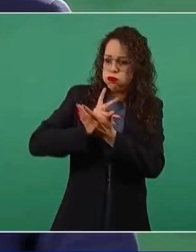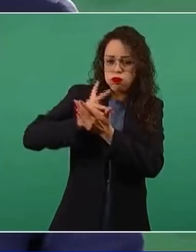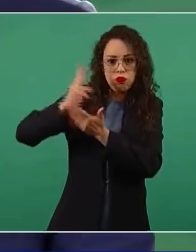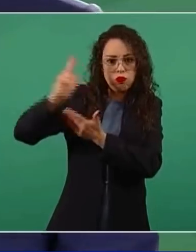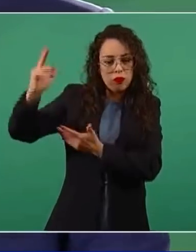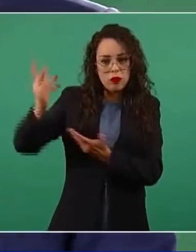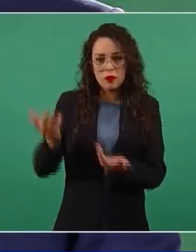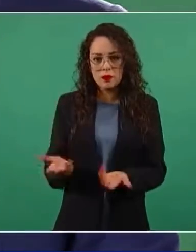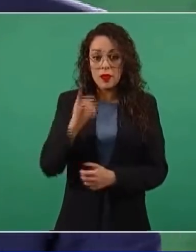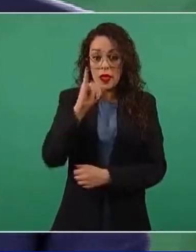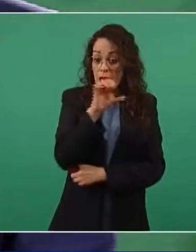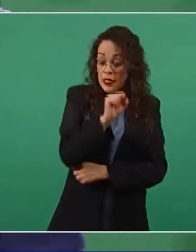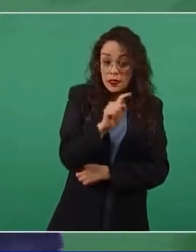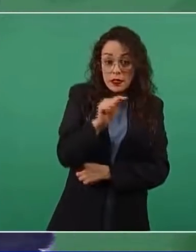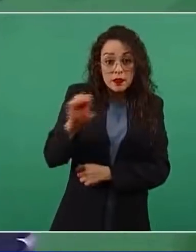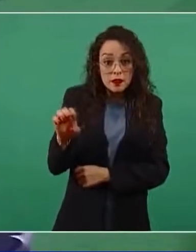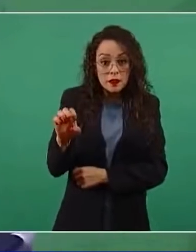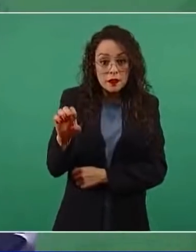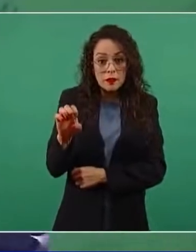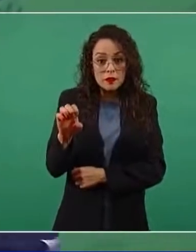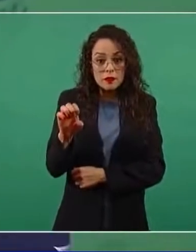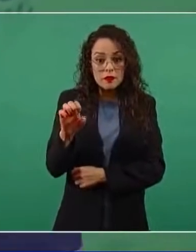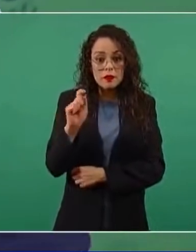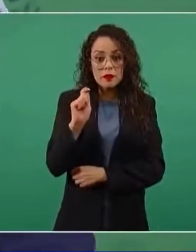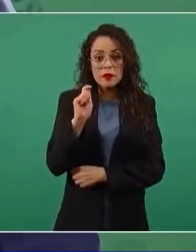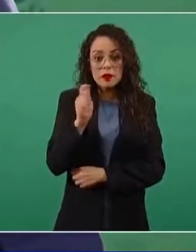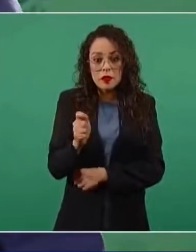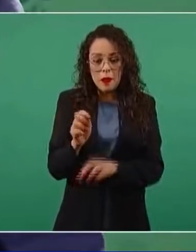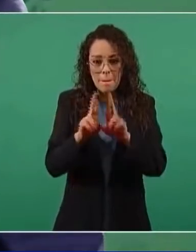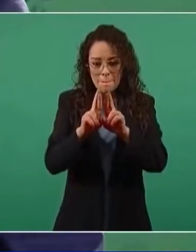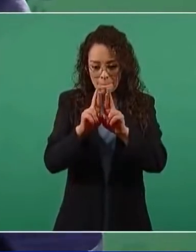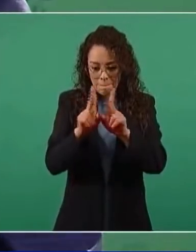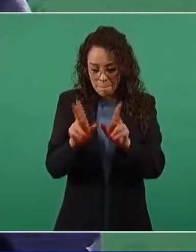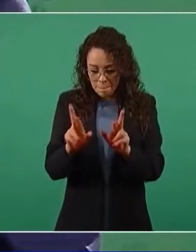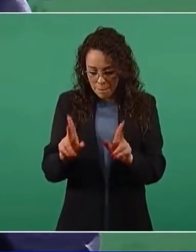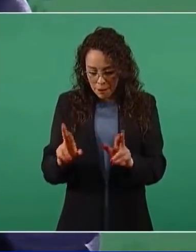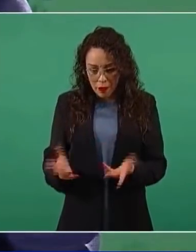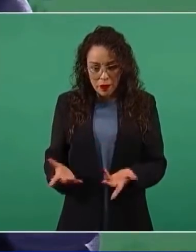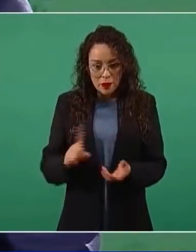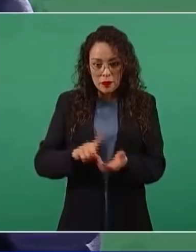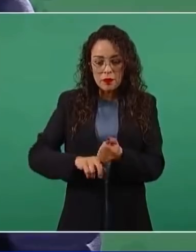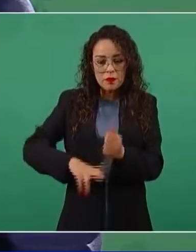El ISSSTE se quedó como un cascarón,